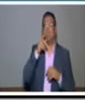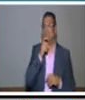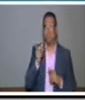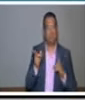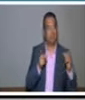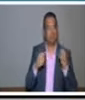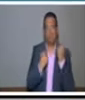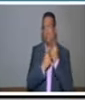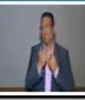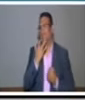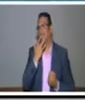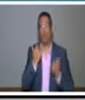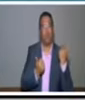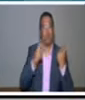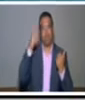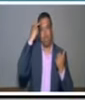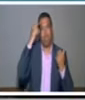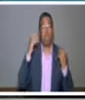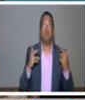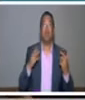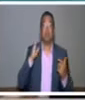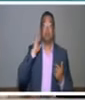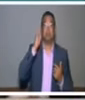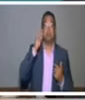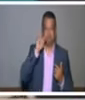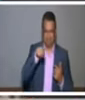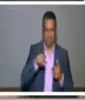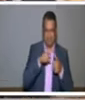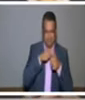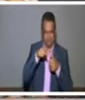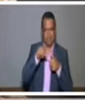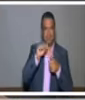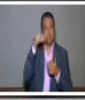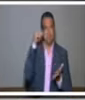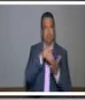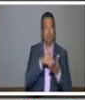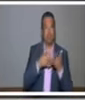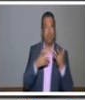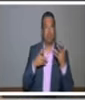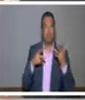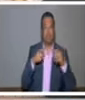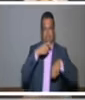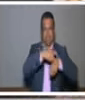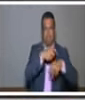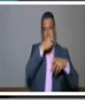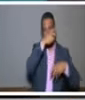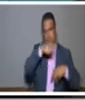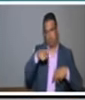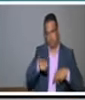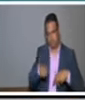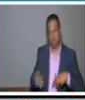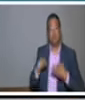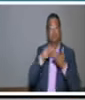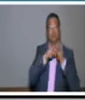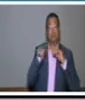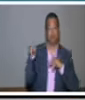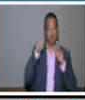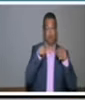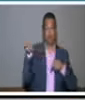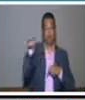están rindiendo cuentas. Lo voy a hacer con esos empleados de confianza en la transición, donde le voy a permitir al pueblo de Puerto Rico